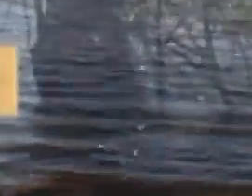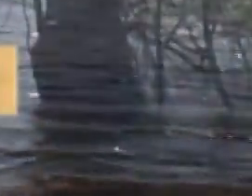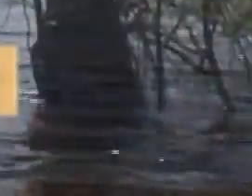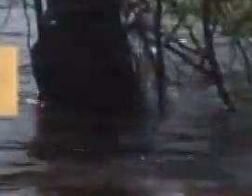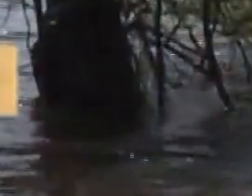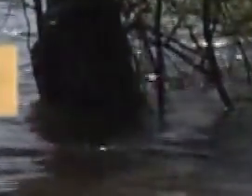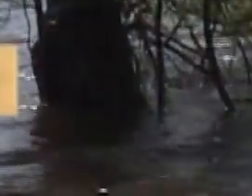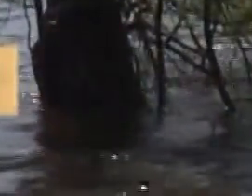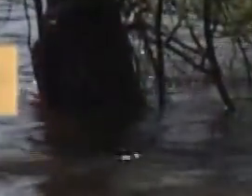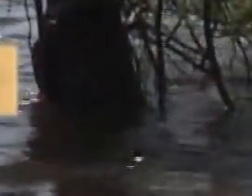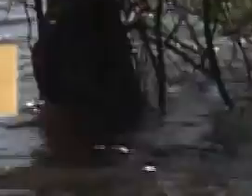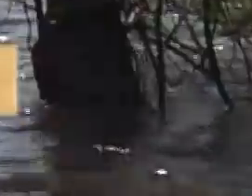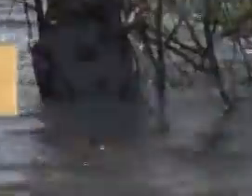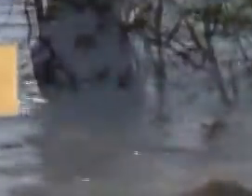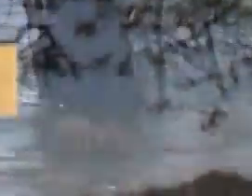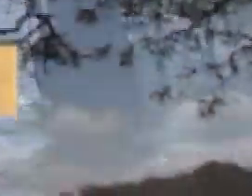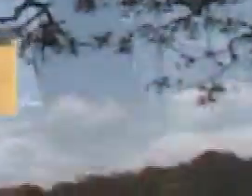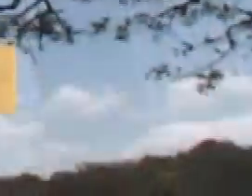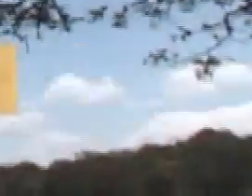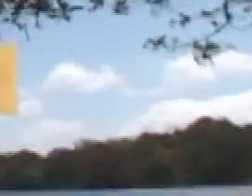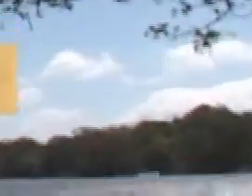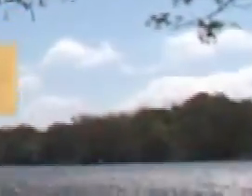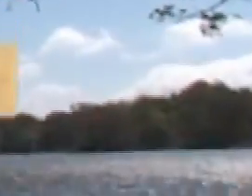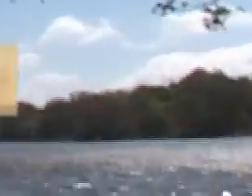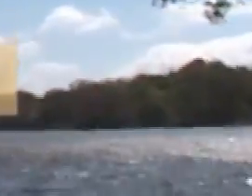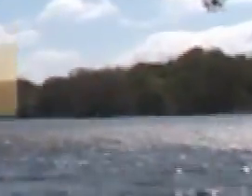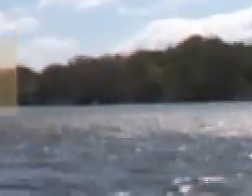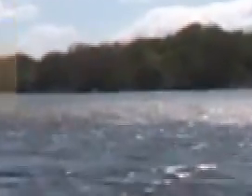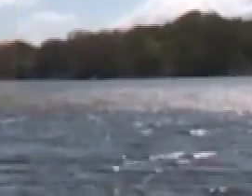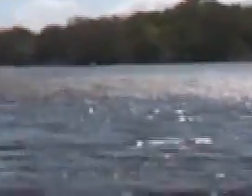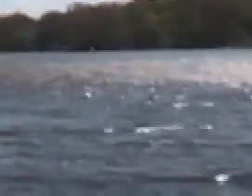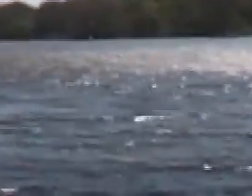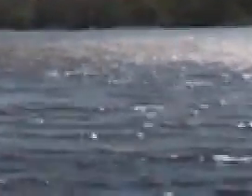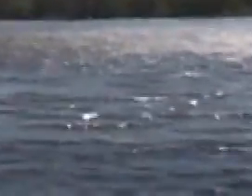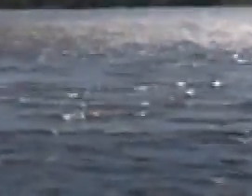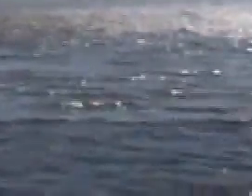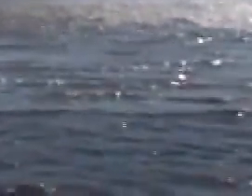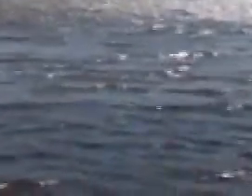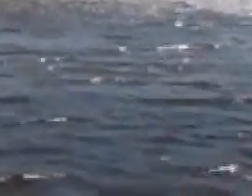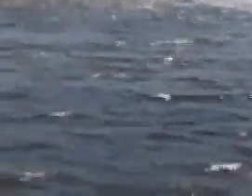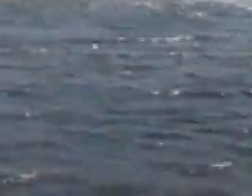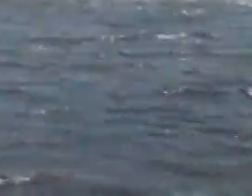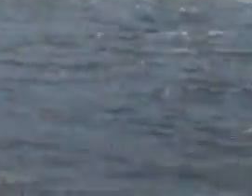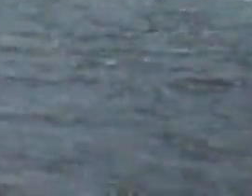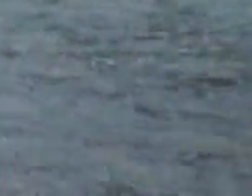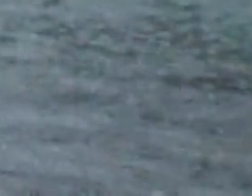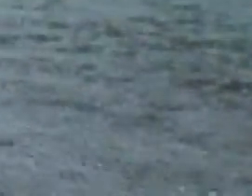ofrece su mano al que respeta su tradición.